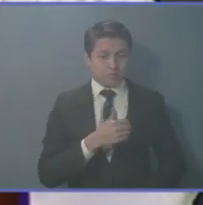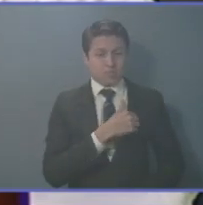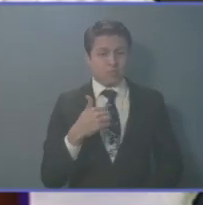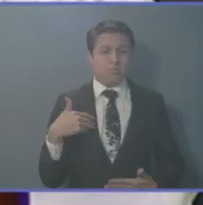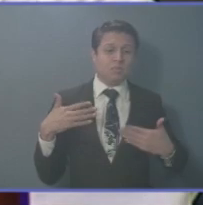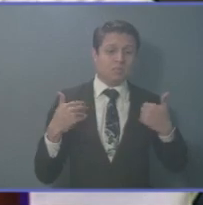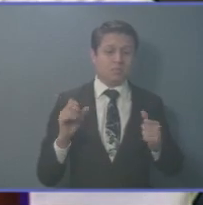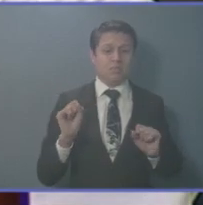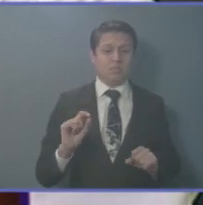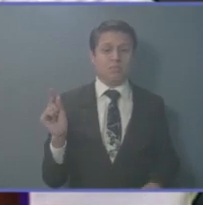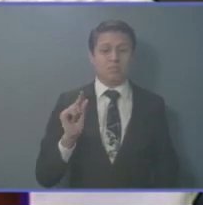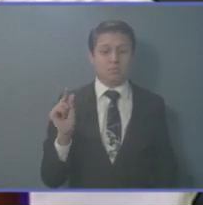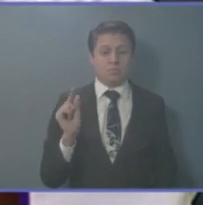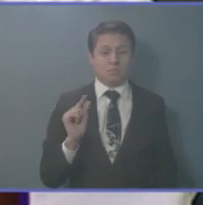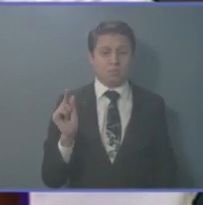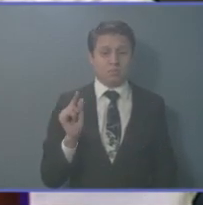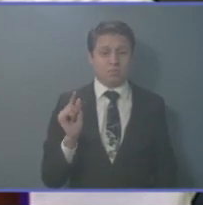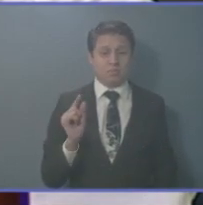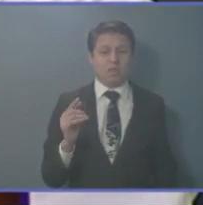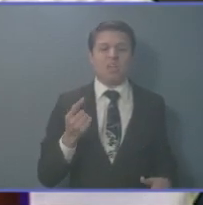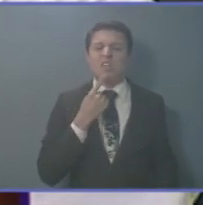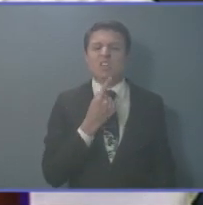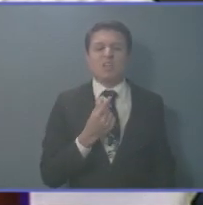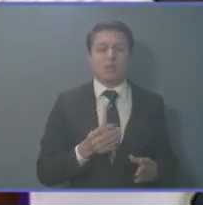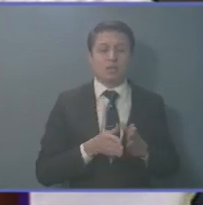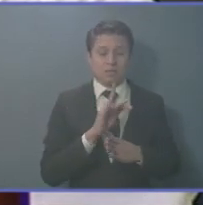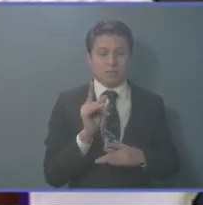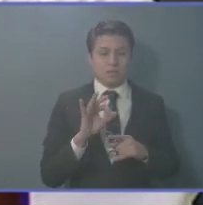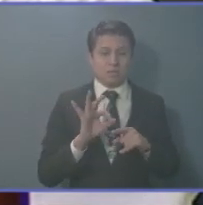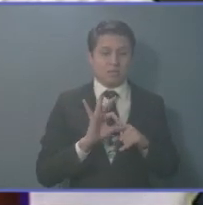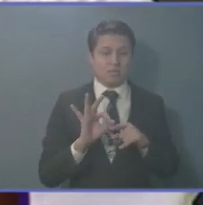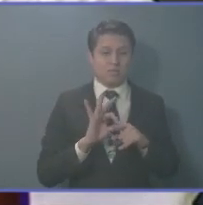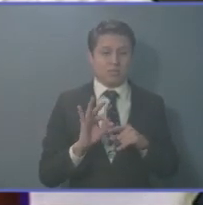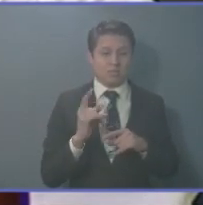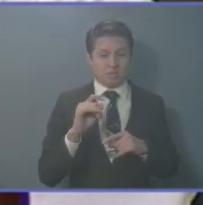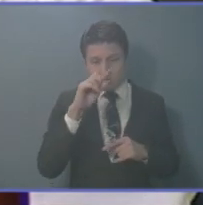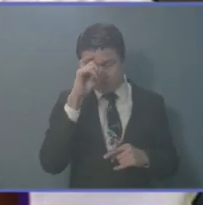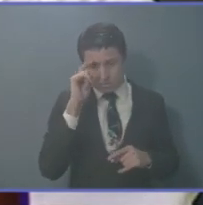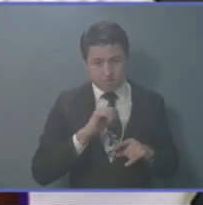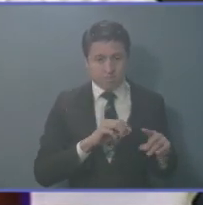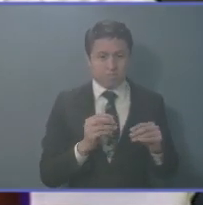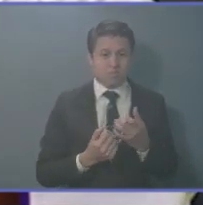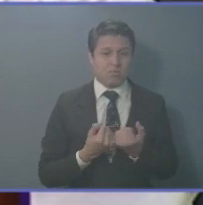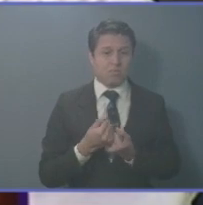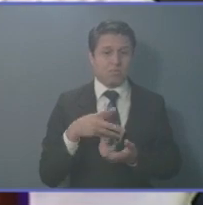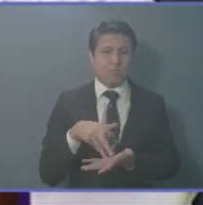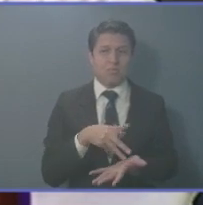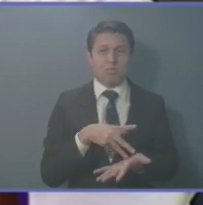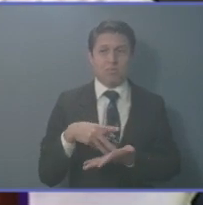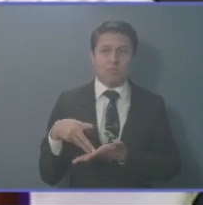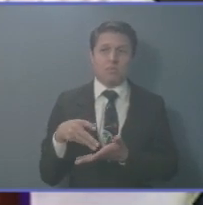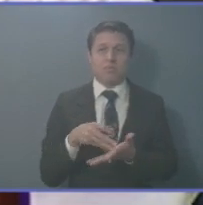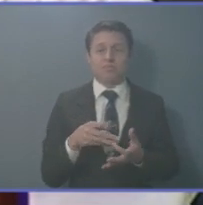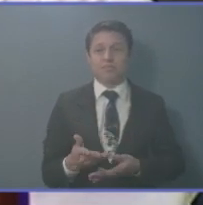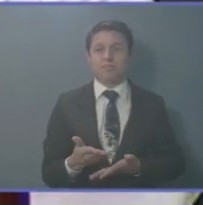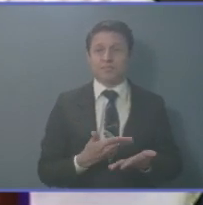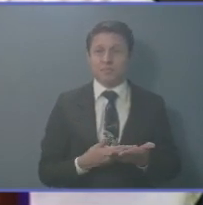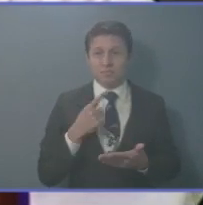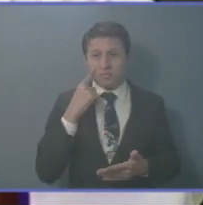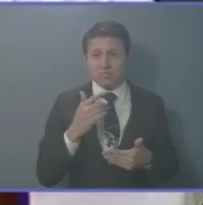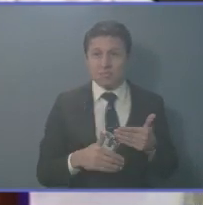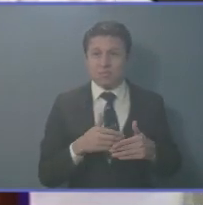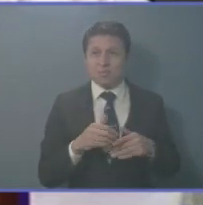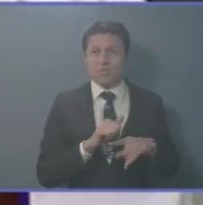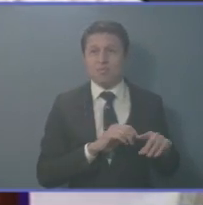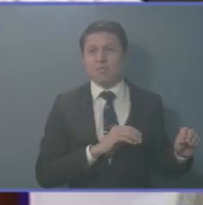las autorizaciones de funcionamiento de actividades vitales para la población. Incumplimiento de la cuarentena domiciliaria